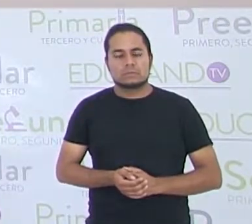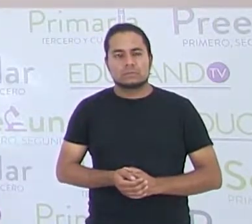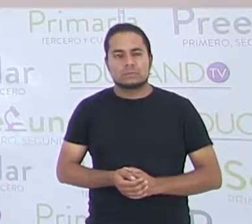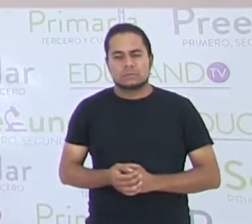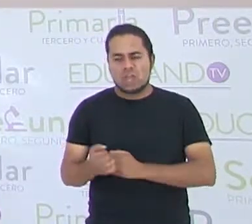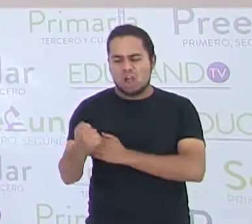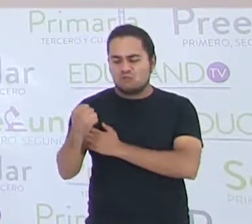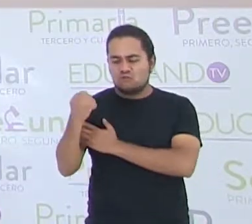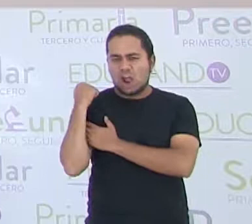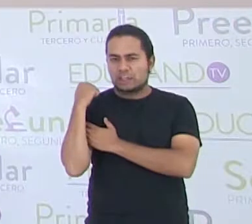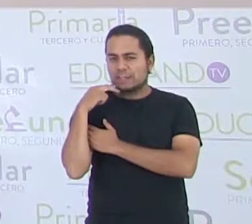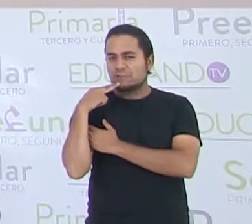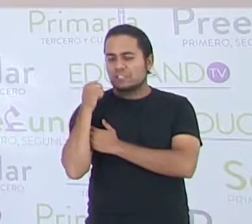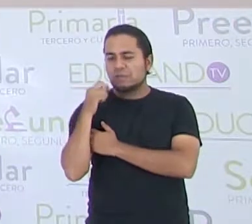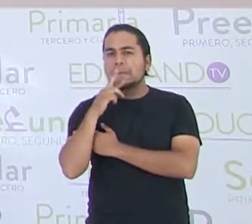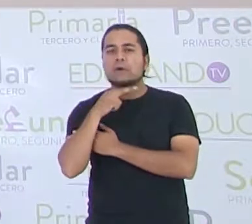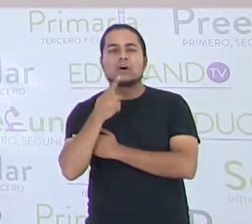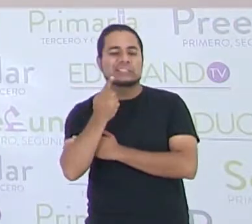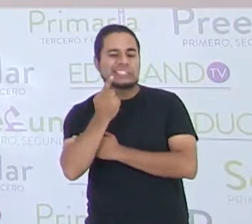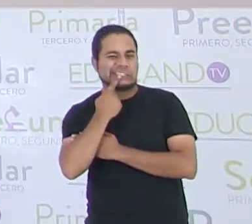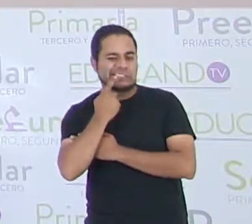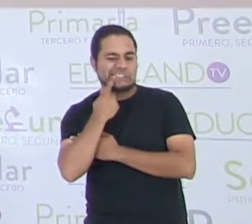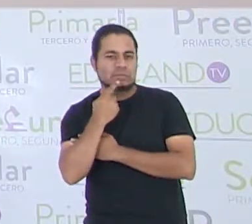que fuerza.